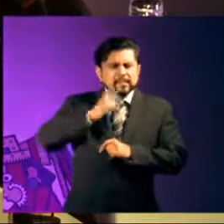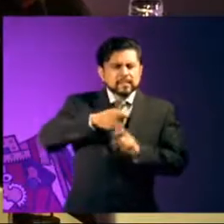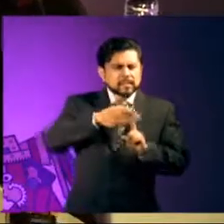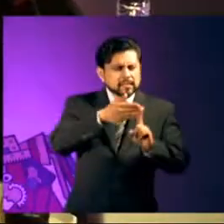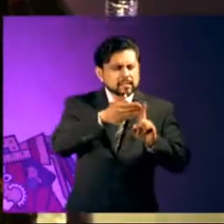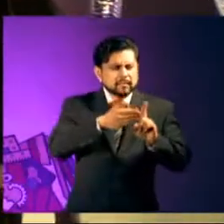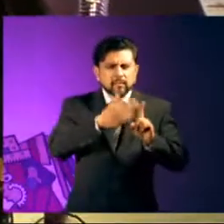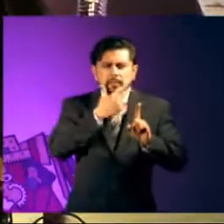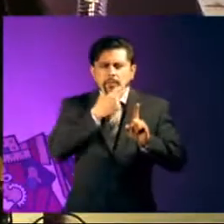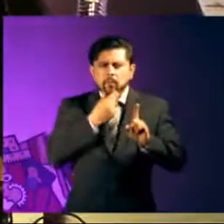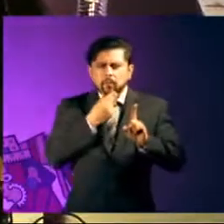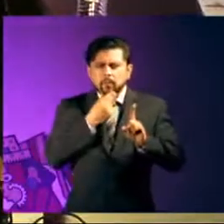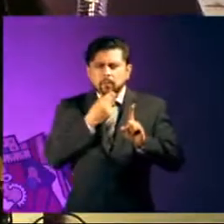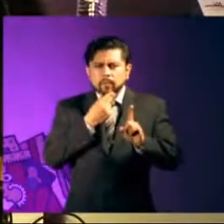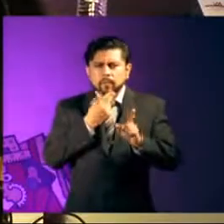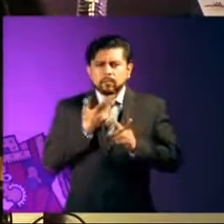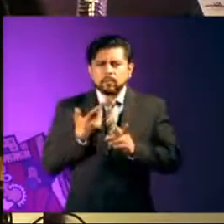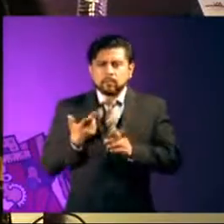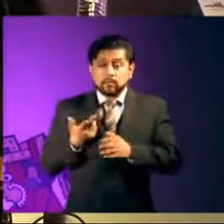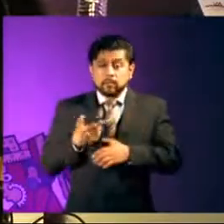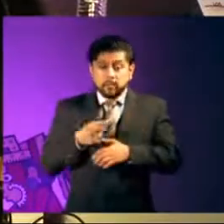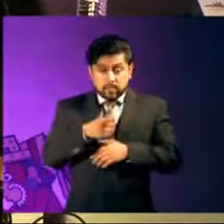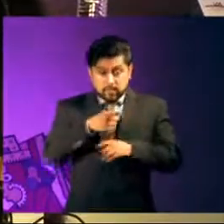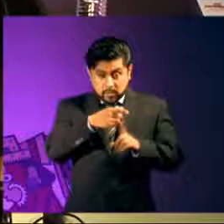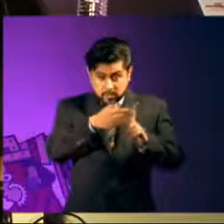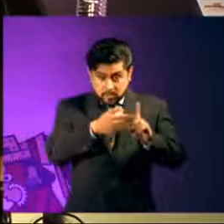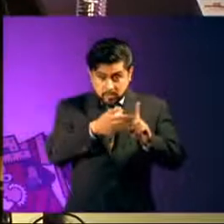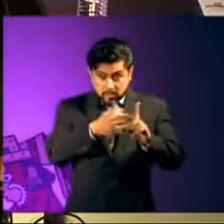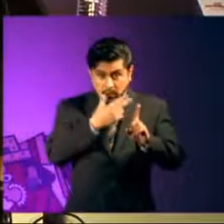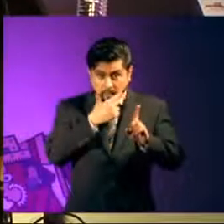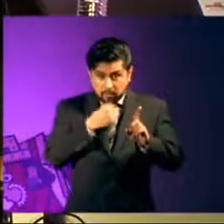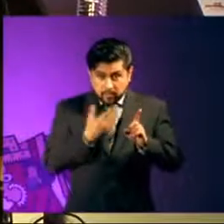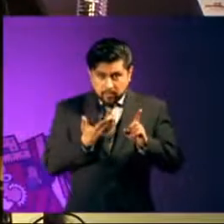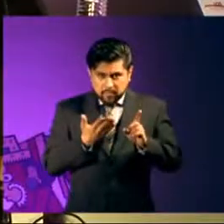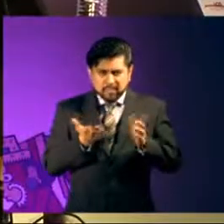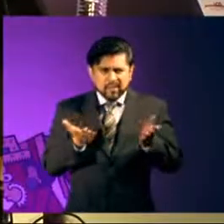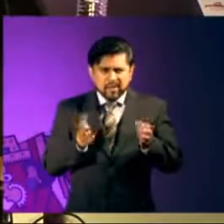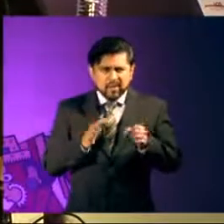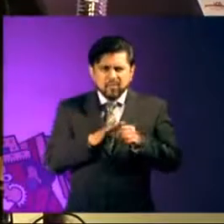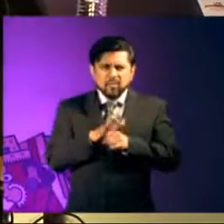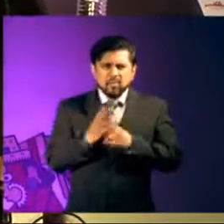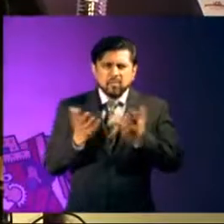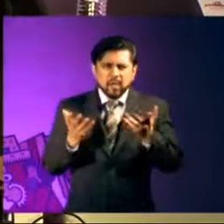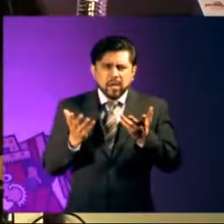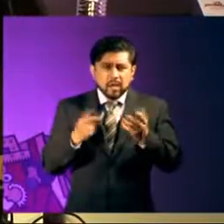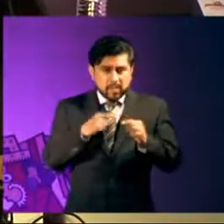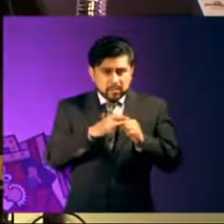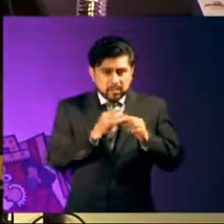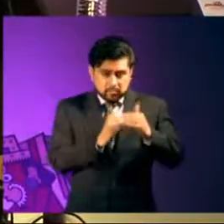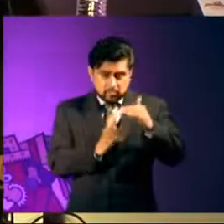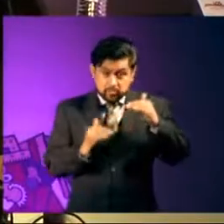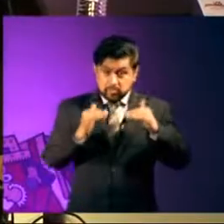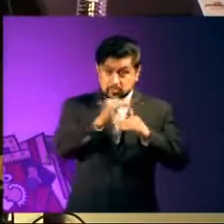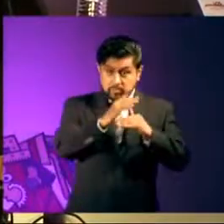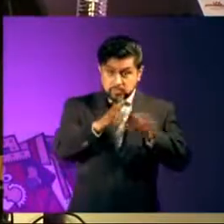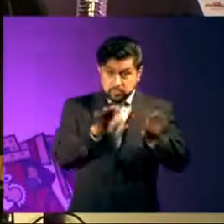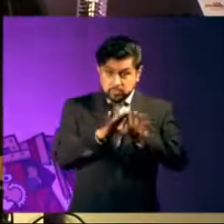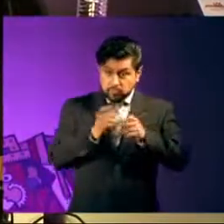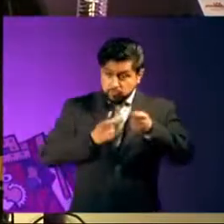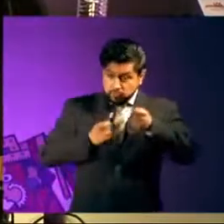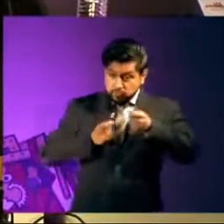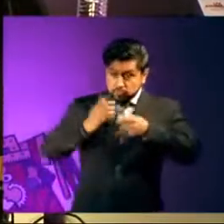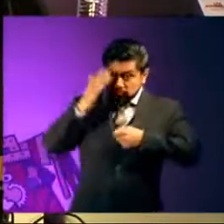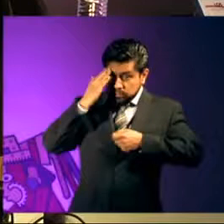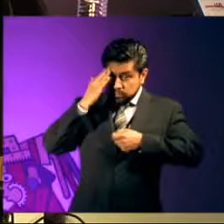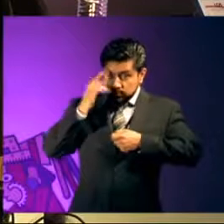que estamos educados para ocupar un papel efectivamente dominante preponderante somos